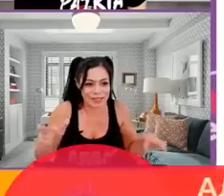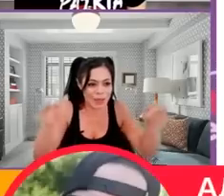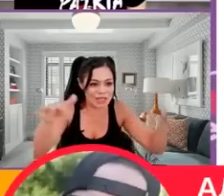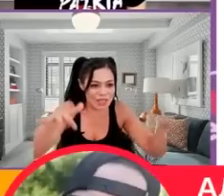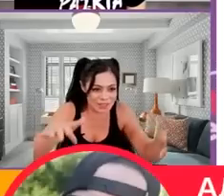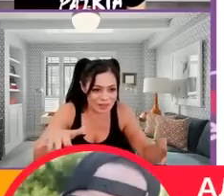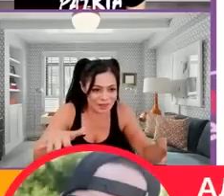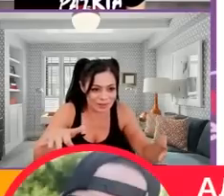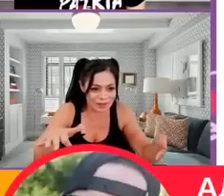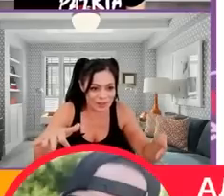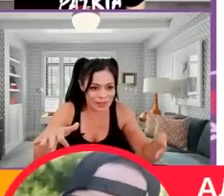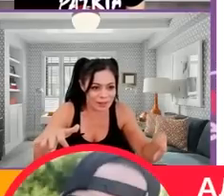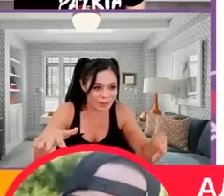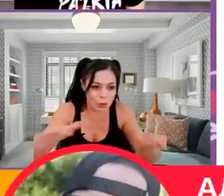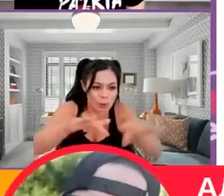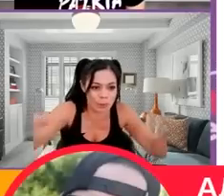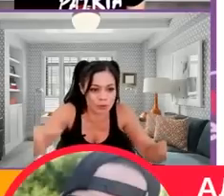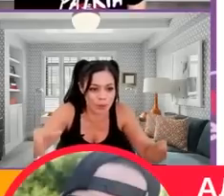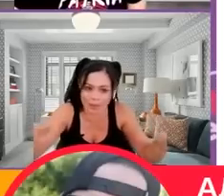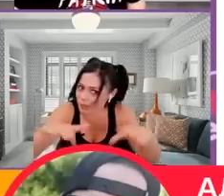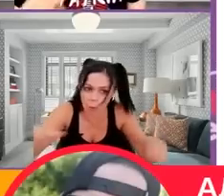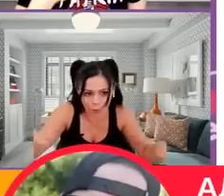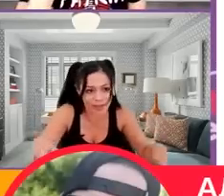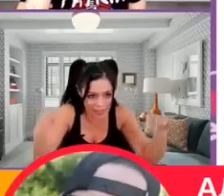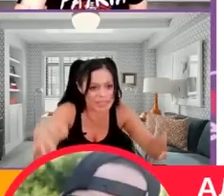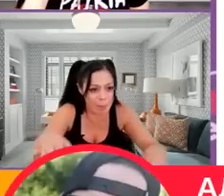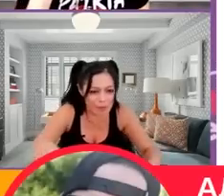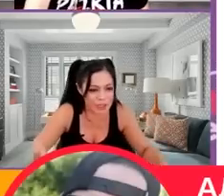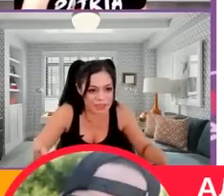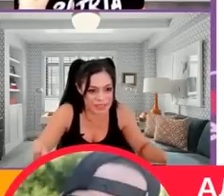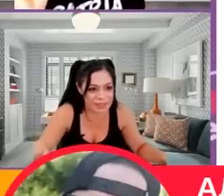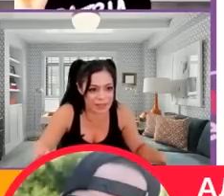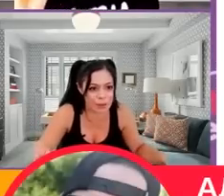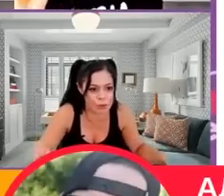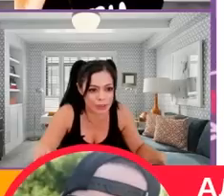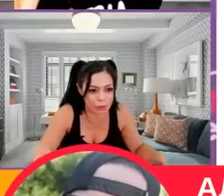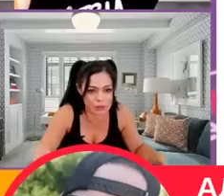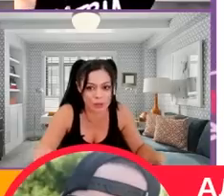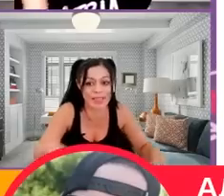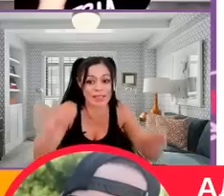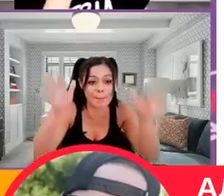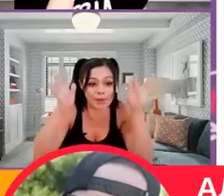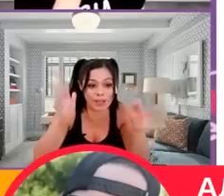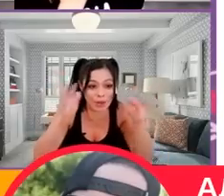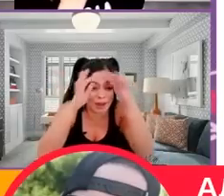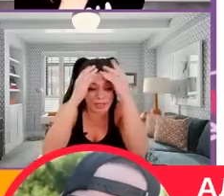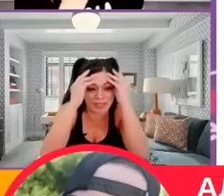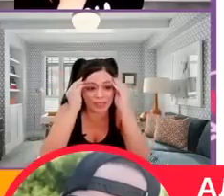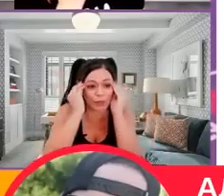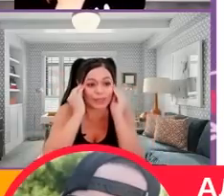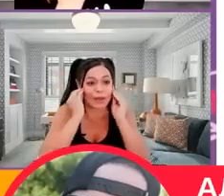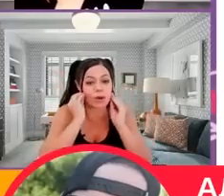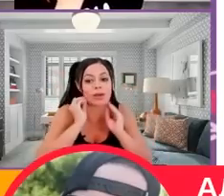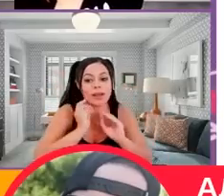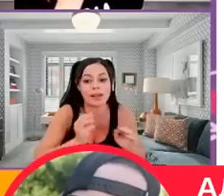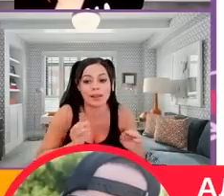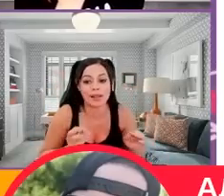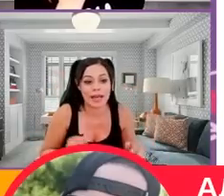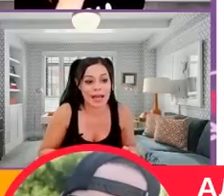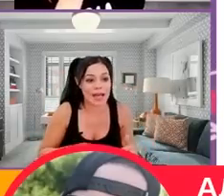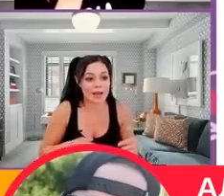Y se lo echas. Todo el mundo, media Cuba, en ese momento se está sentada escuchando eso. Y está poniendo a Alexander